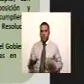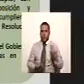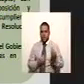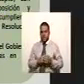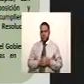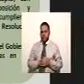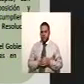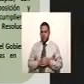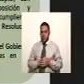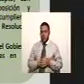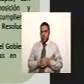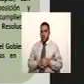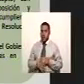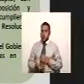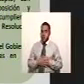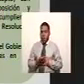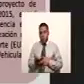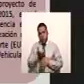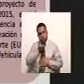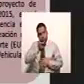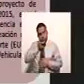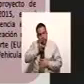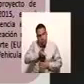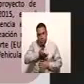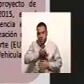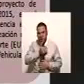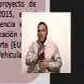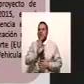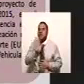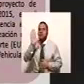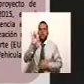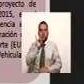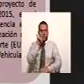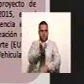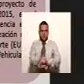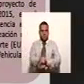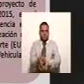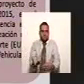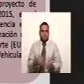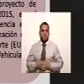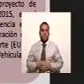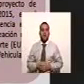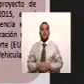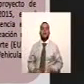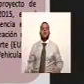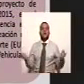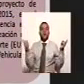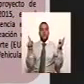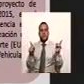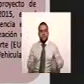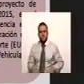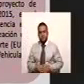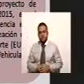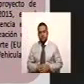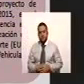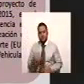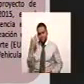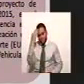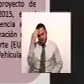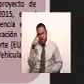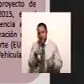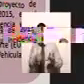cartelización que no tiene la capacidad de supervisión de la superintendencia. Y resulta que están a muchos